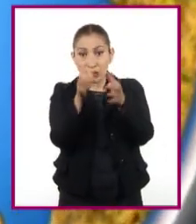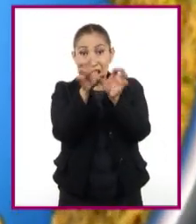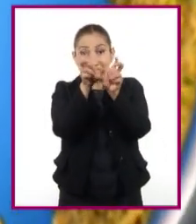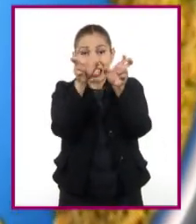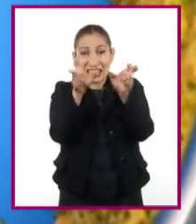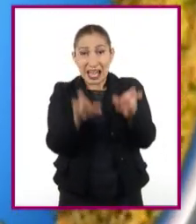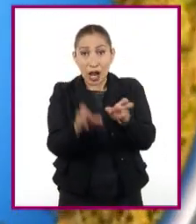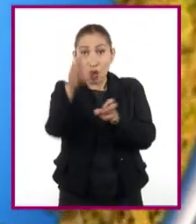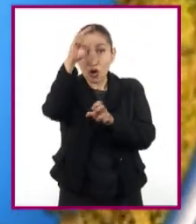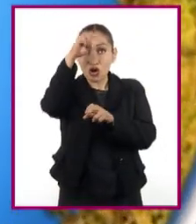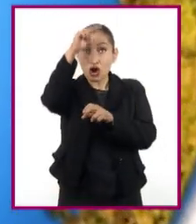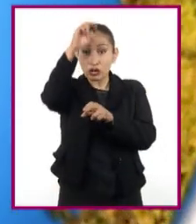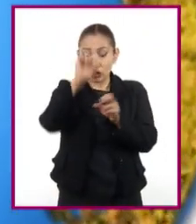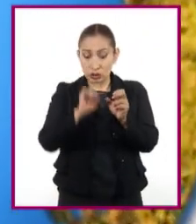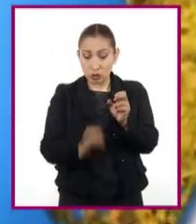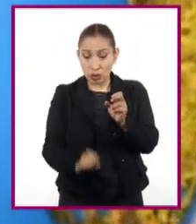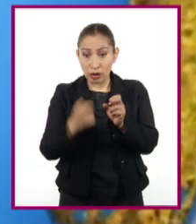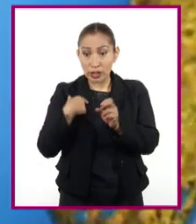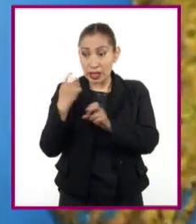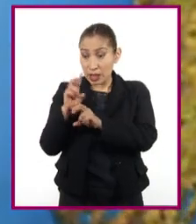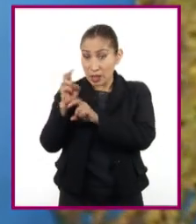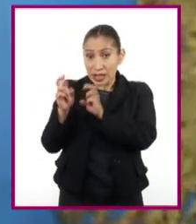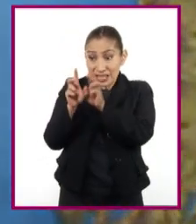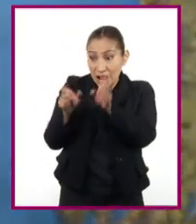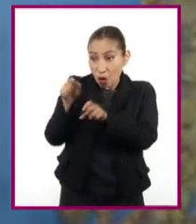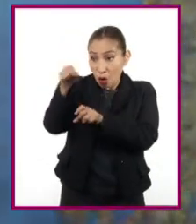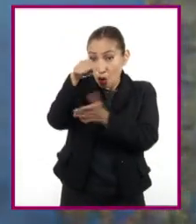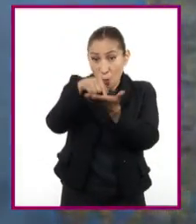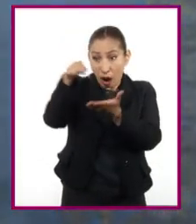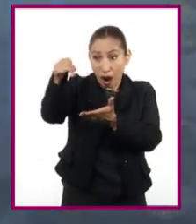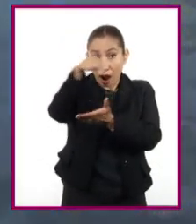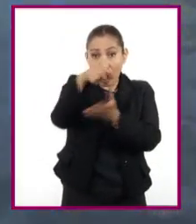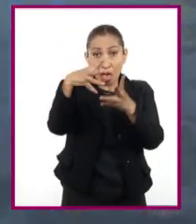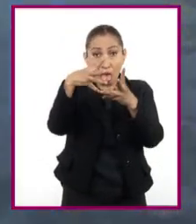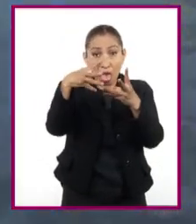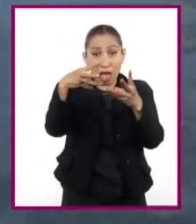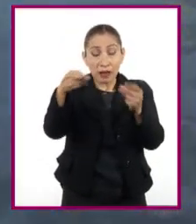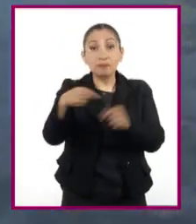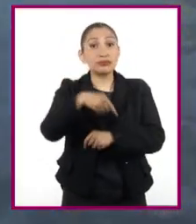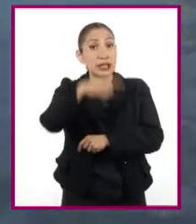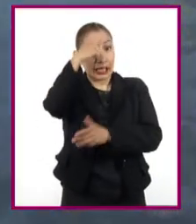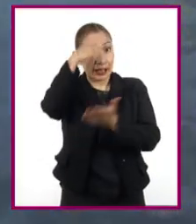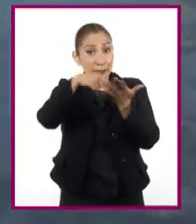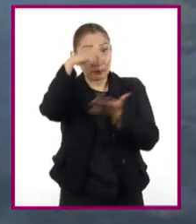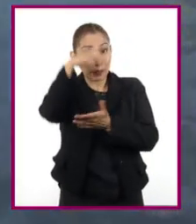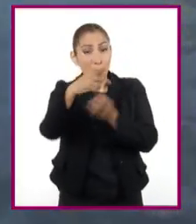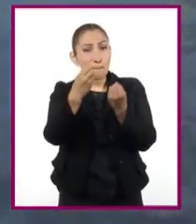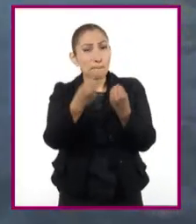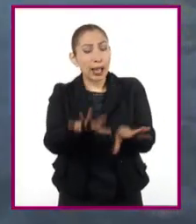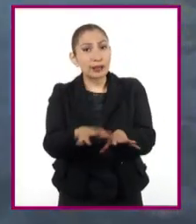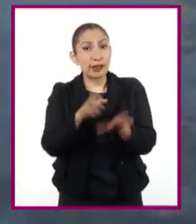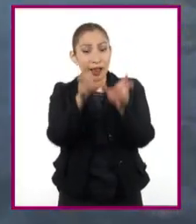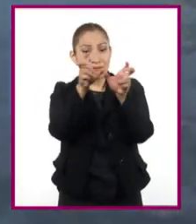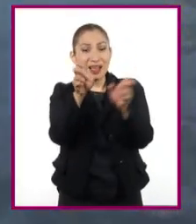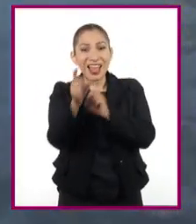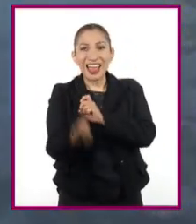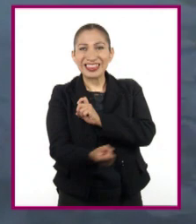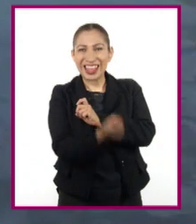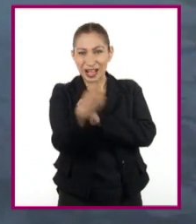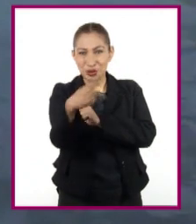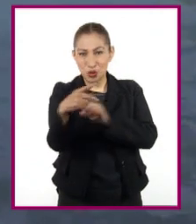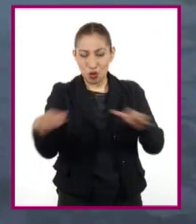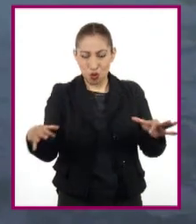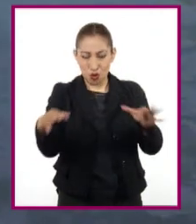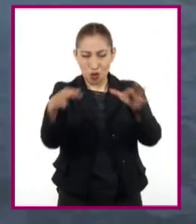polos y los glaciares de todo el planeta. Se estima que México perderá las nieves eternas de